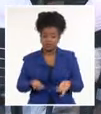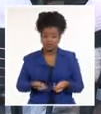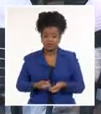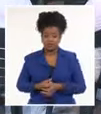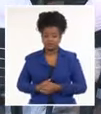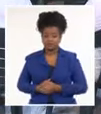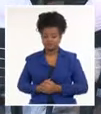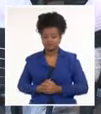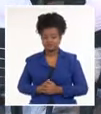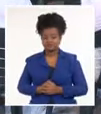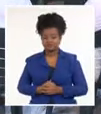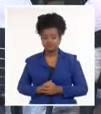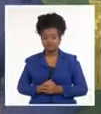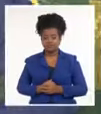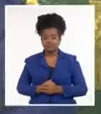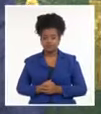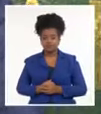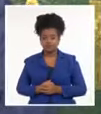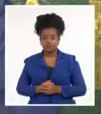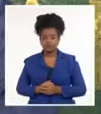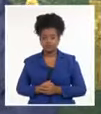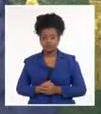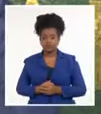Muchísimas gracias.